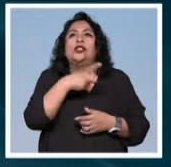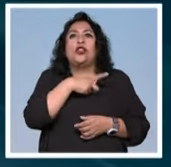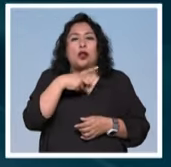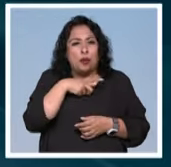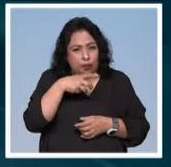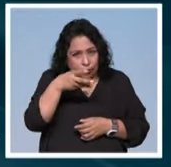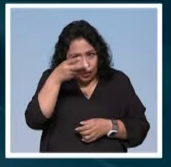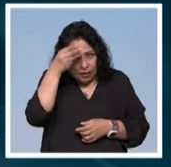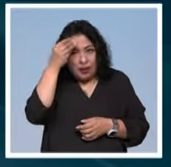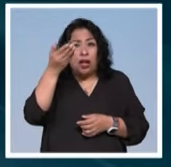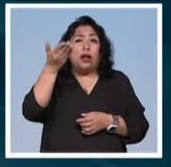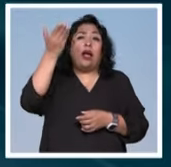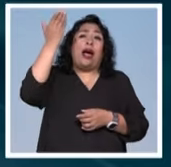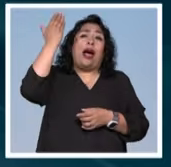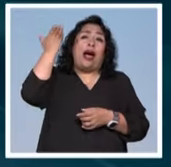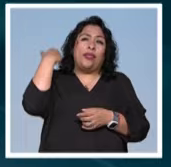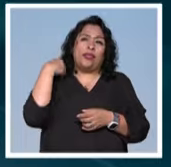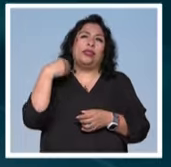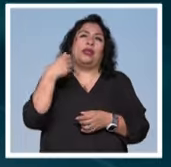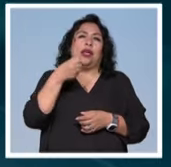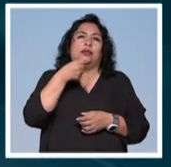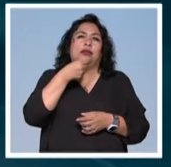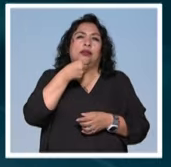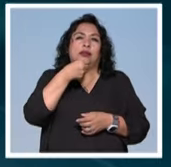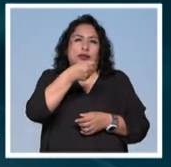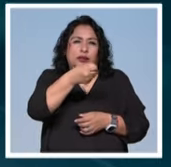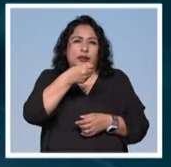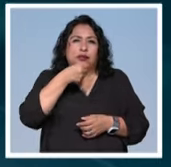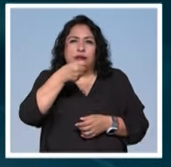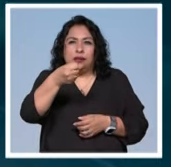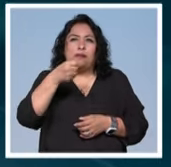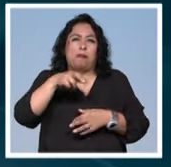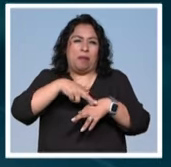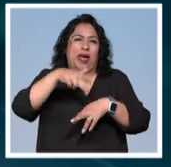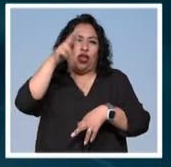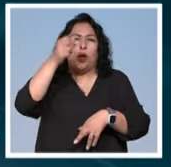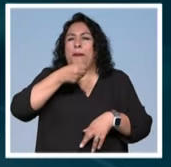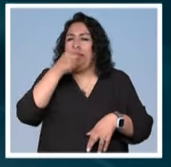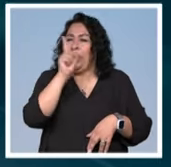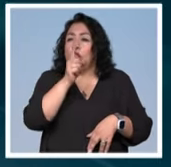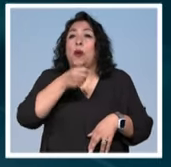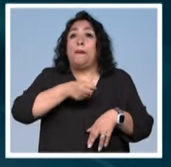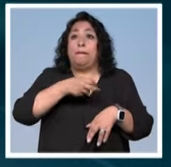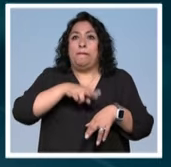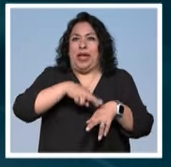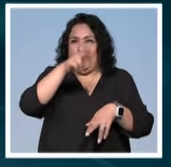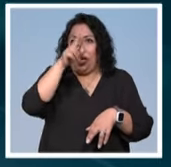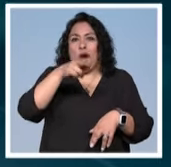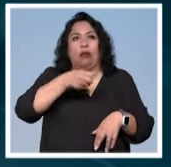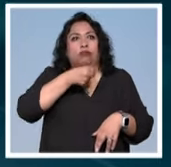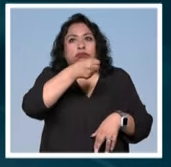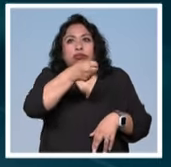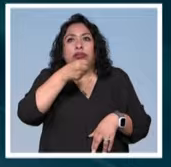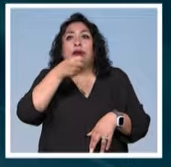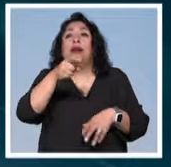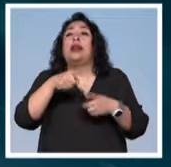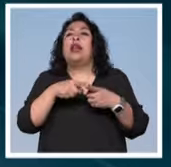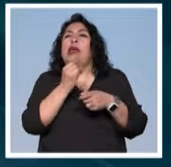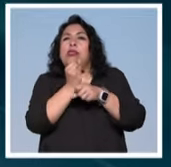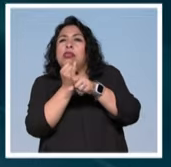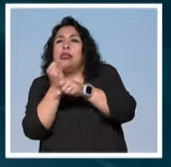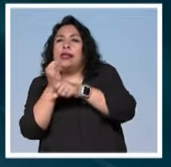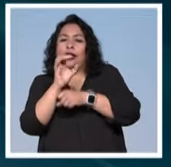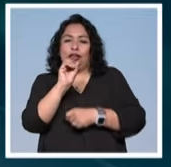esos viejos ya no tan viejos pero reporteros mayores que han hecho este trabajo por ejemplo los